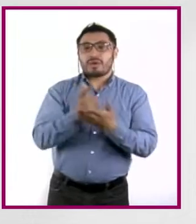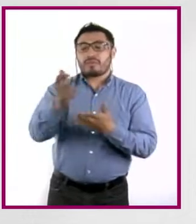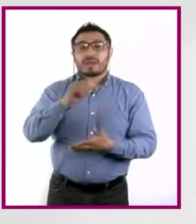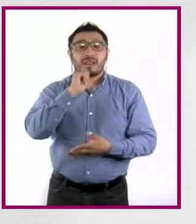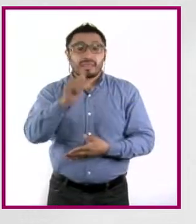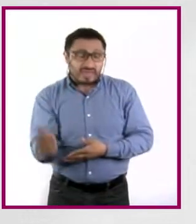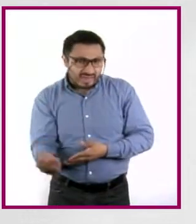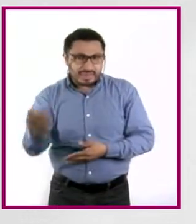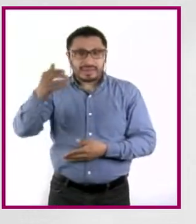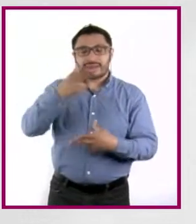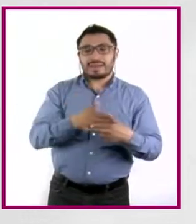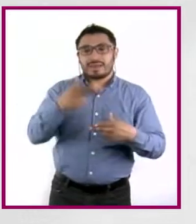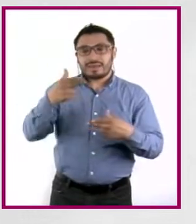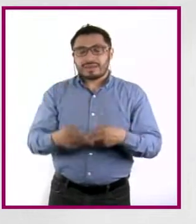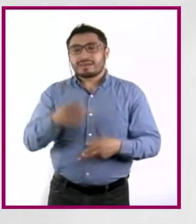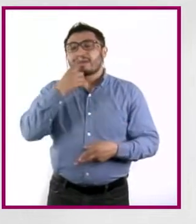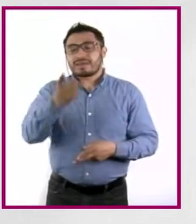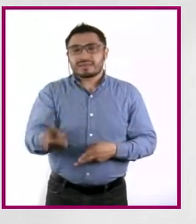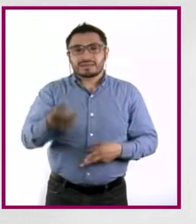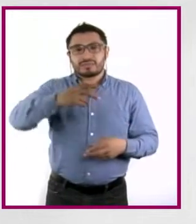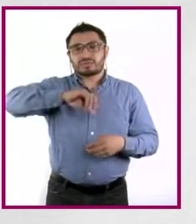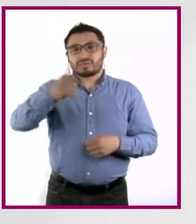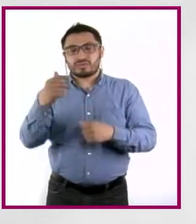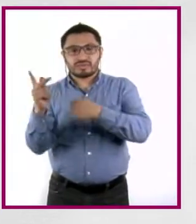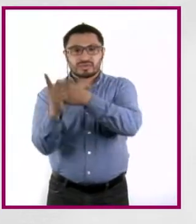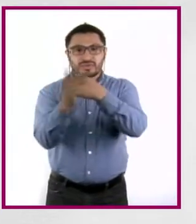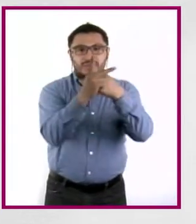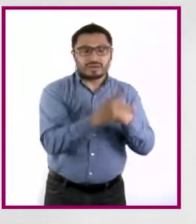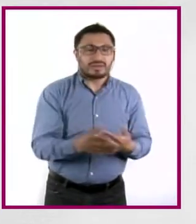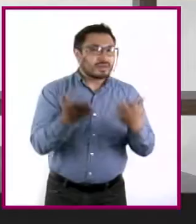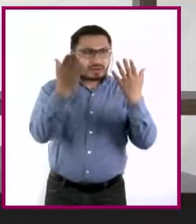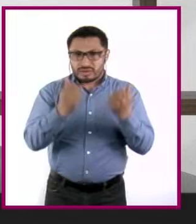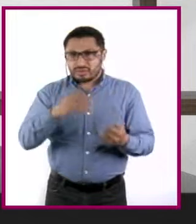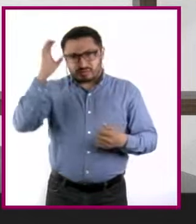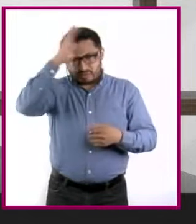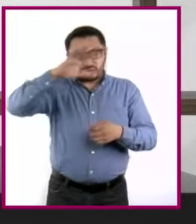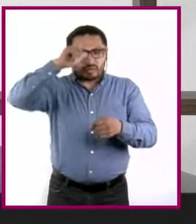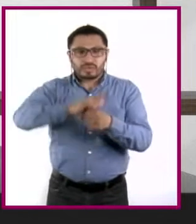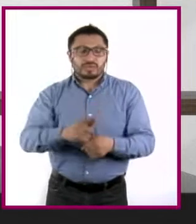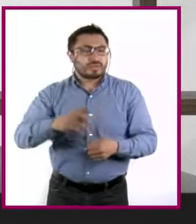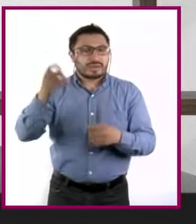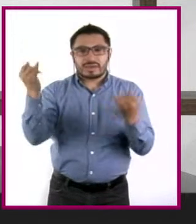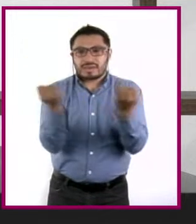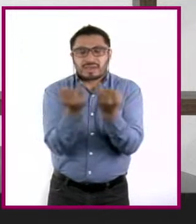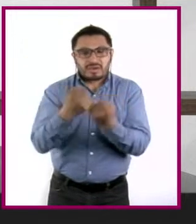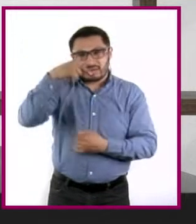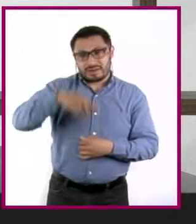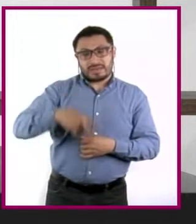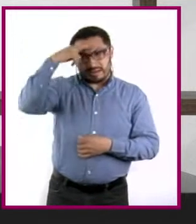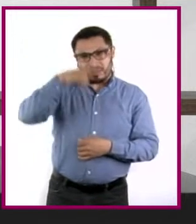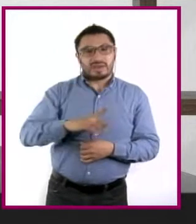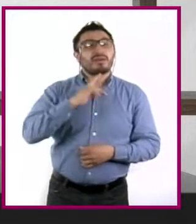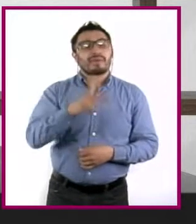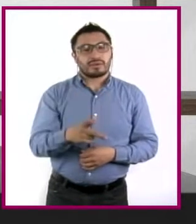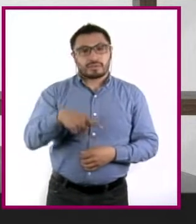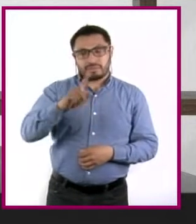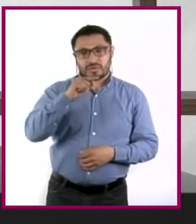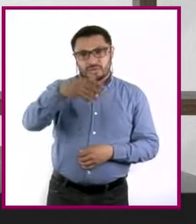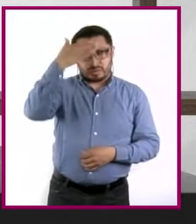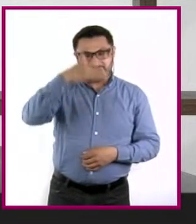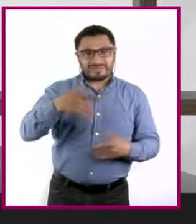hasta llegamos a decir que otros países no tienen la cultura que nosotros tenemos. Sin embargo, ¿sabías que históricamente